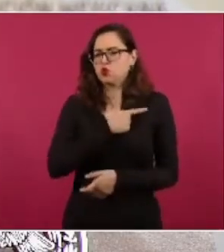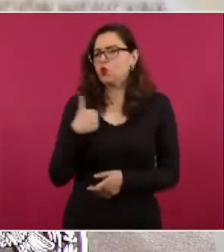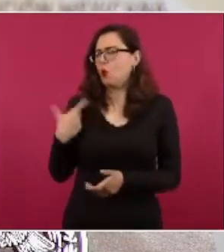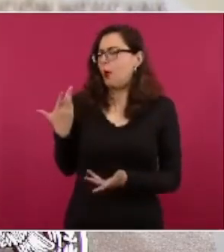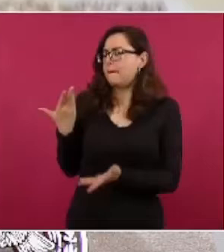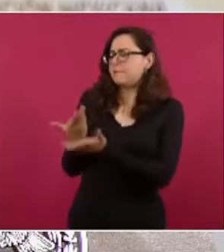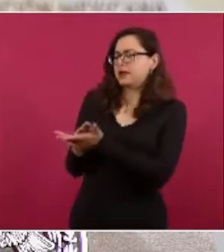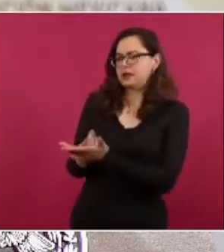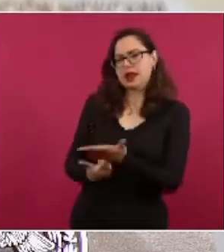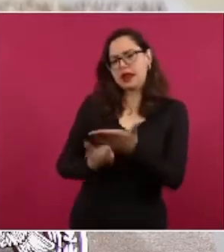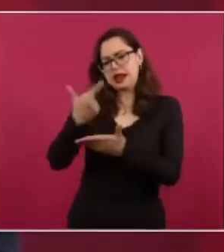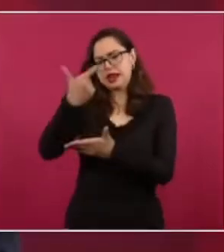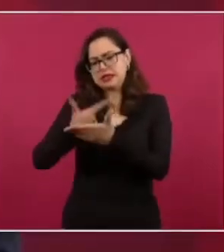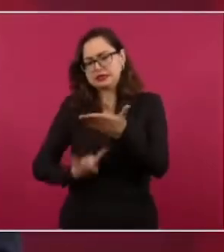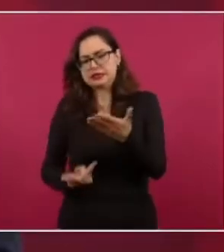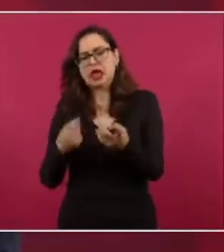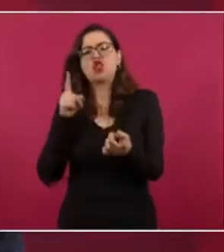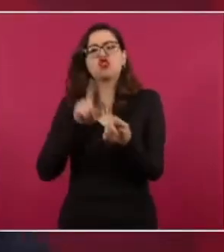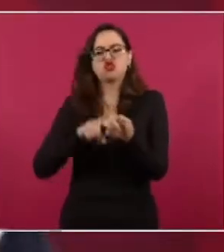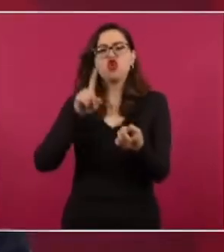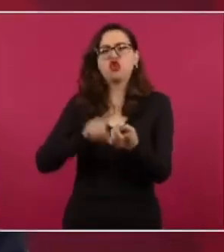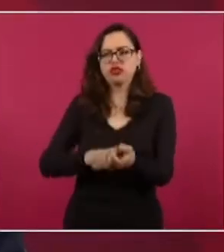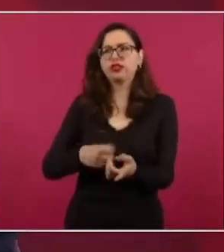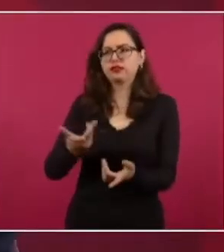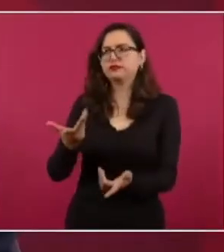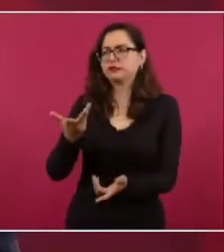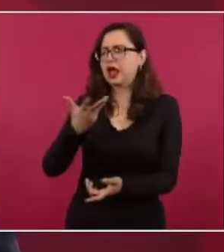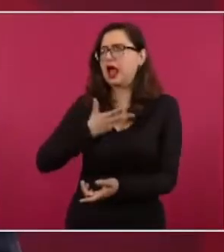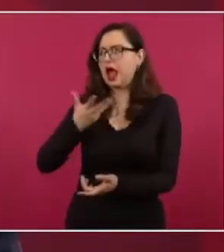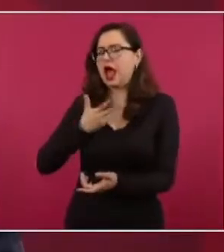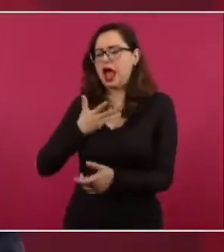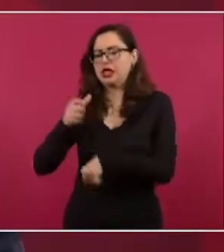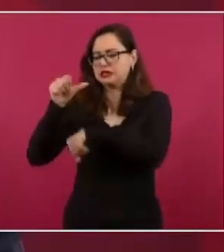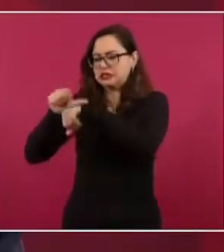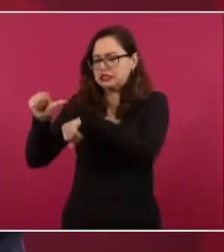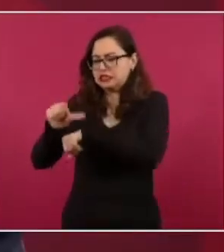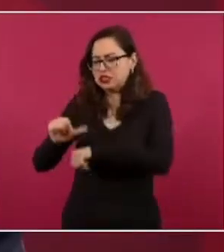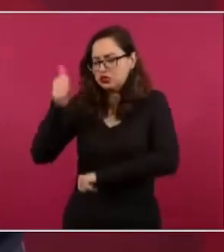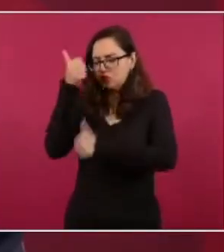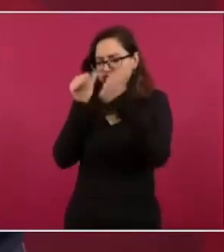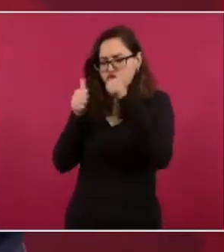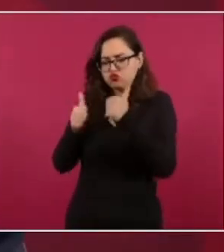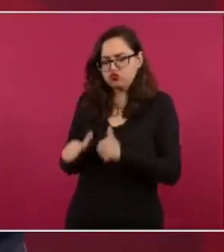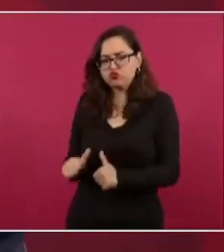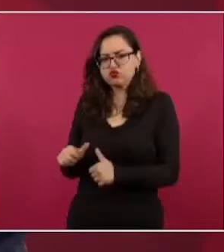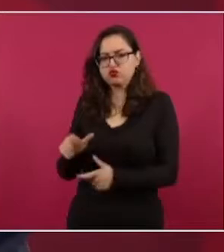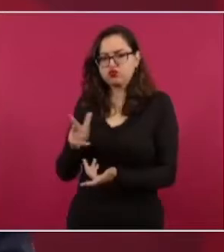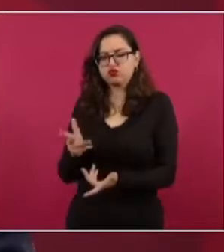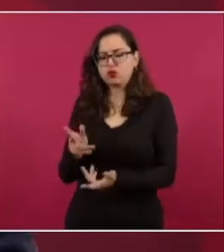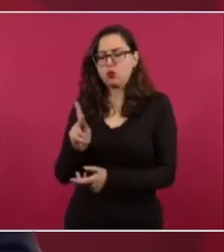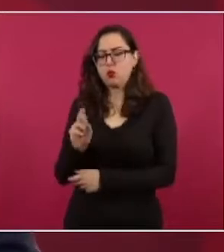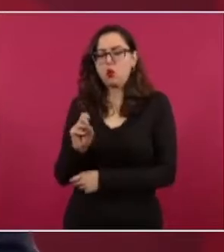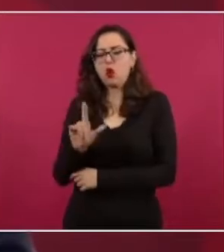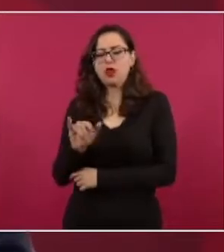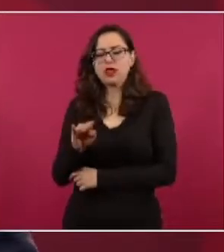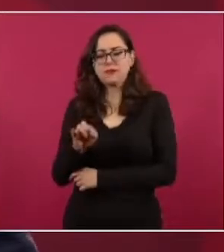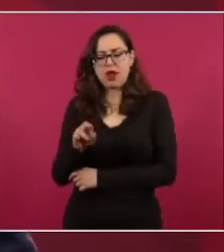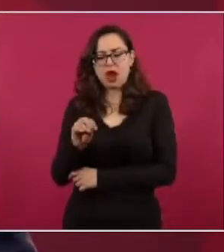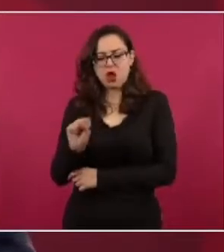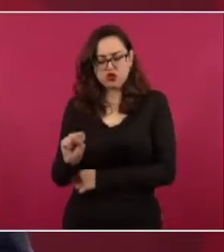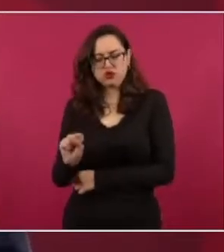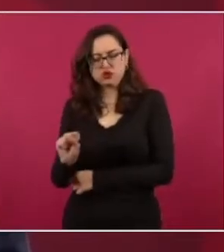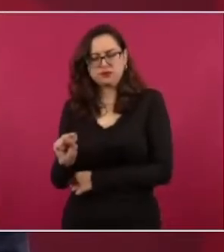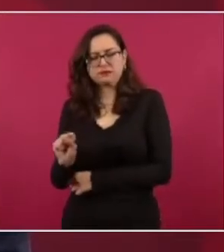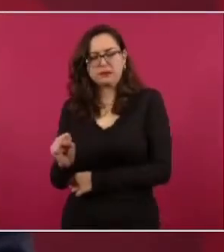de los otros centros médicos nacionales, que podamos dar una información muy puntual sobre este tema particular de polímetros. Pero sí, el tema